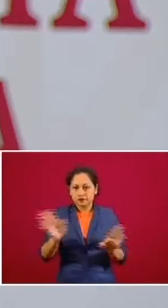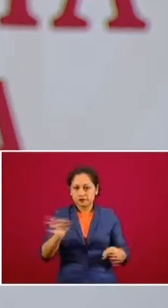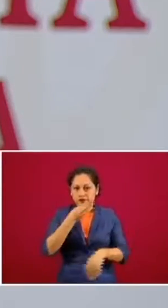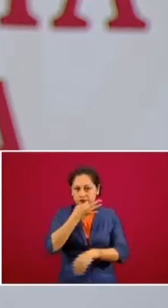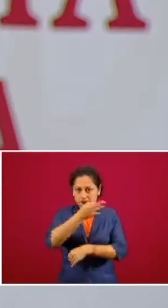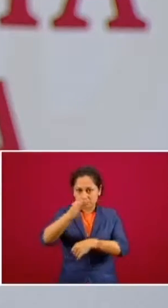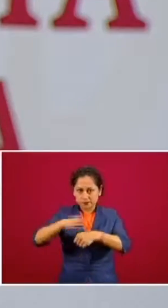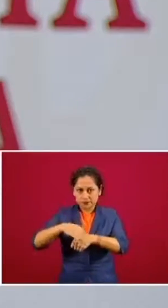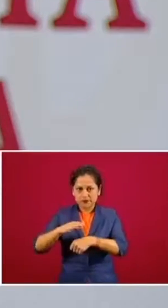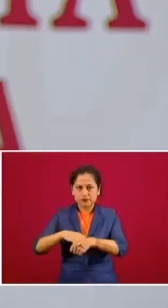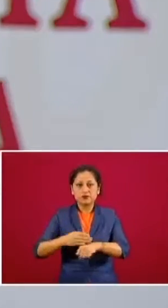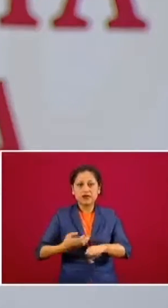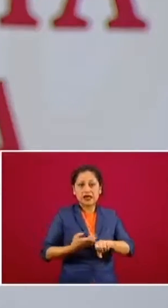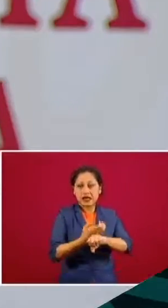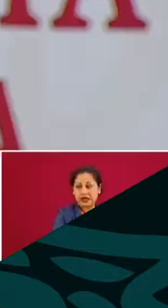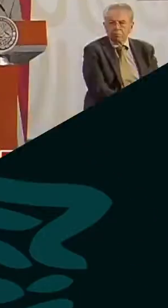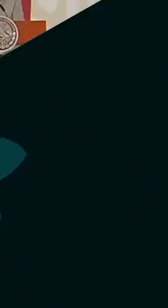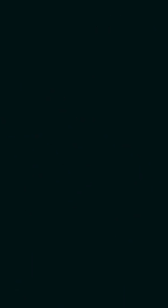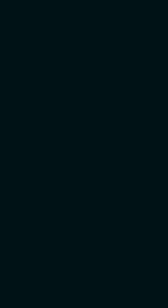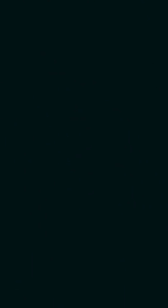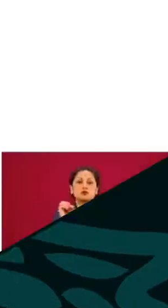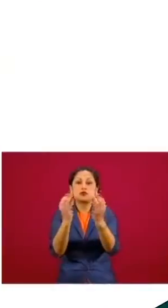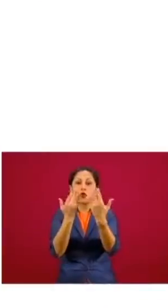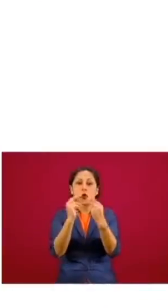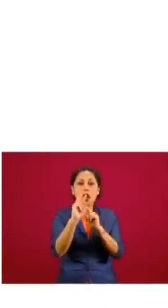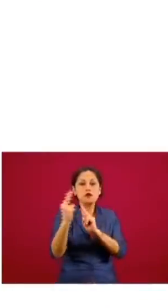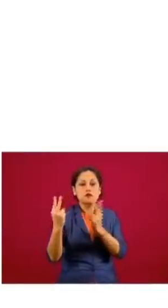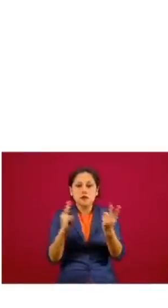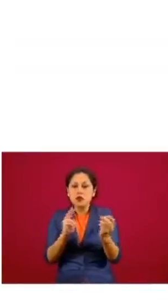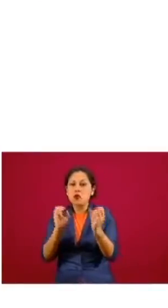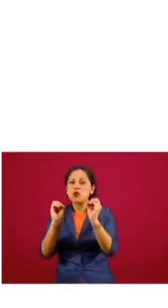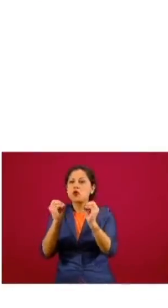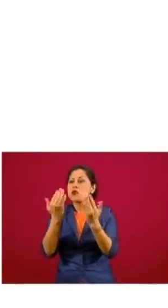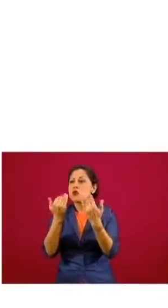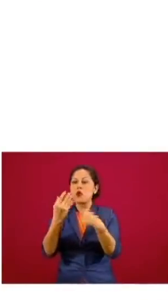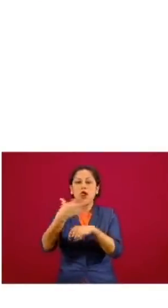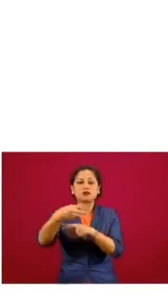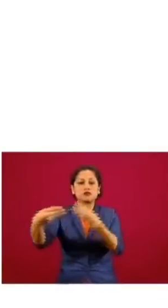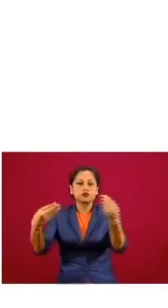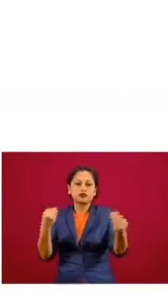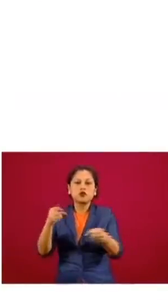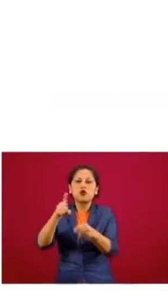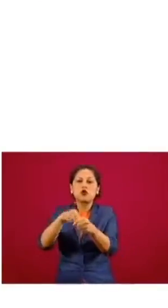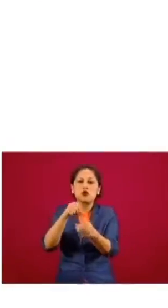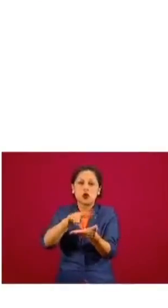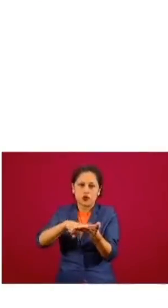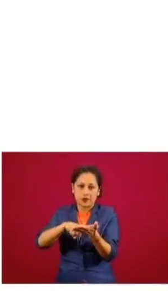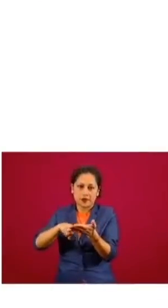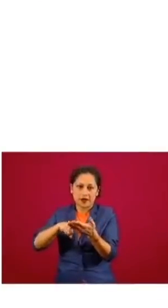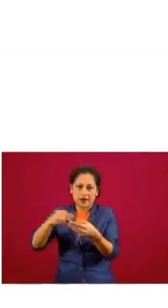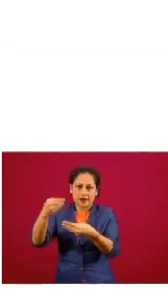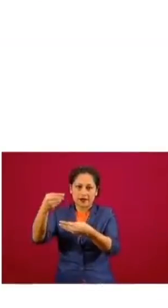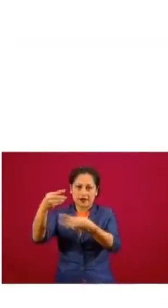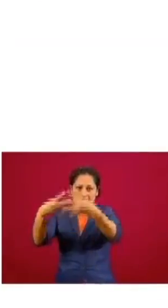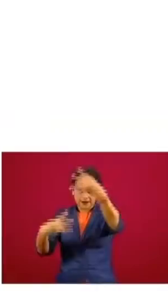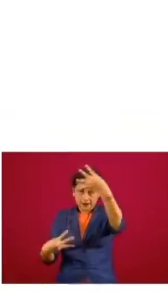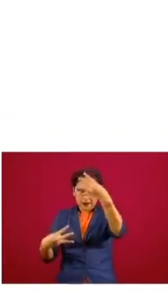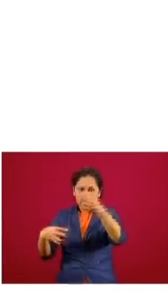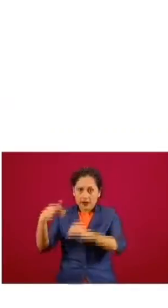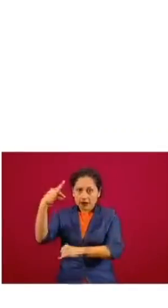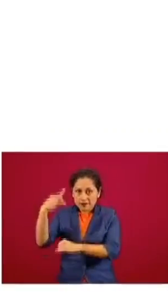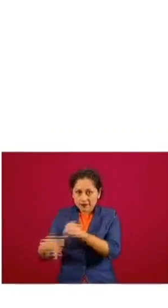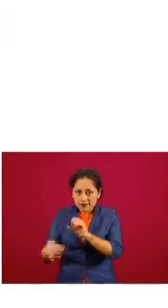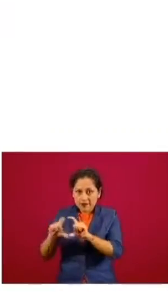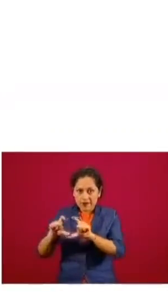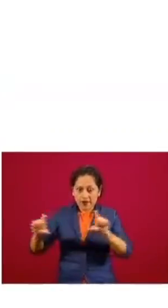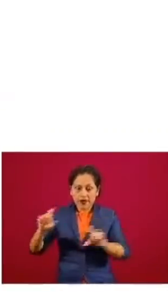poblaciones con mayor riesgo. En ese sentido, mostraron una lista de los estados con el número de municipios con afectados,